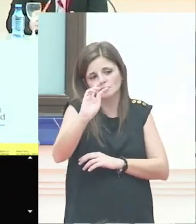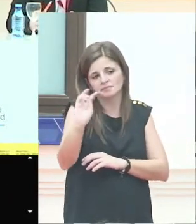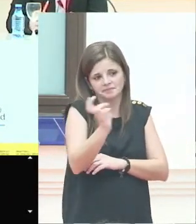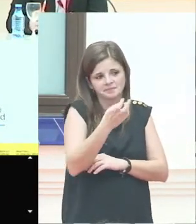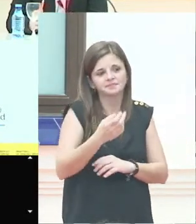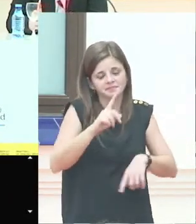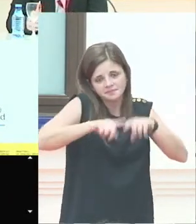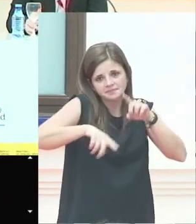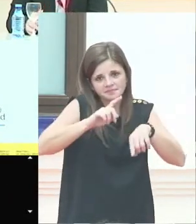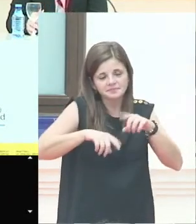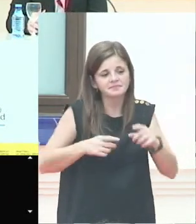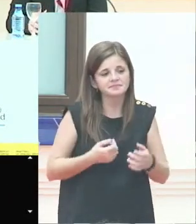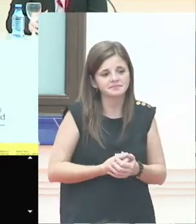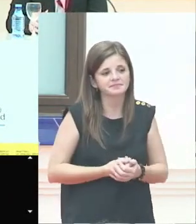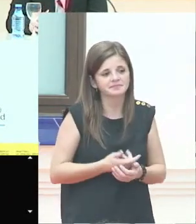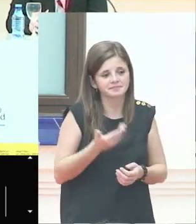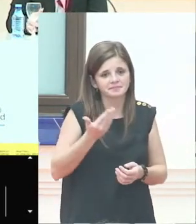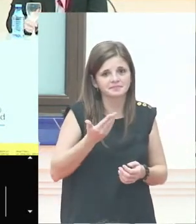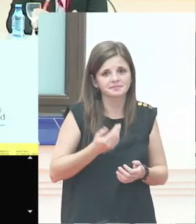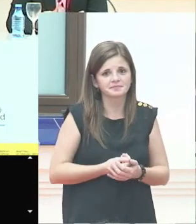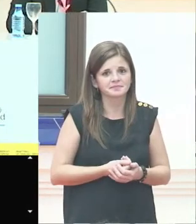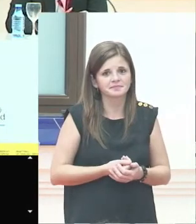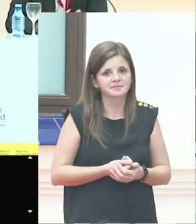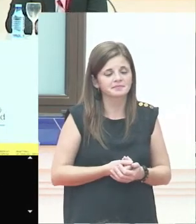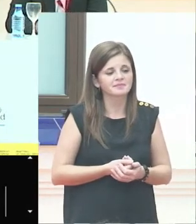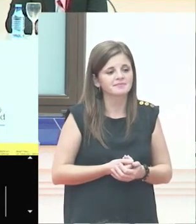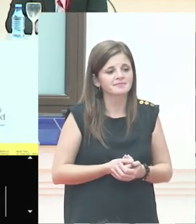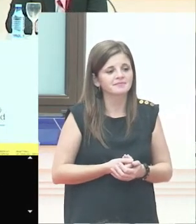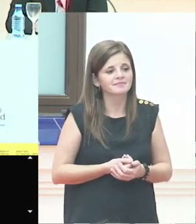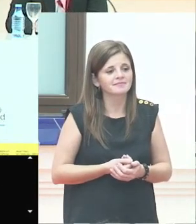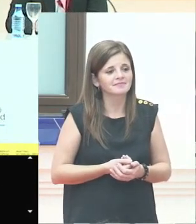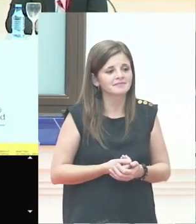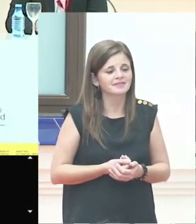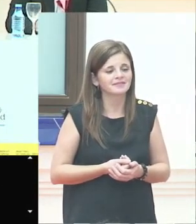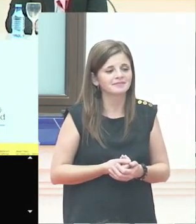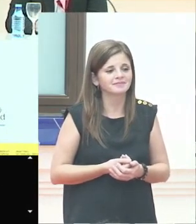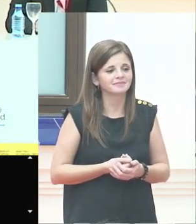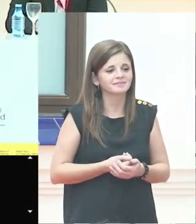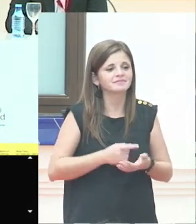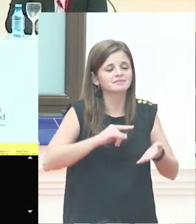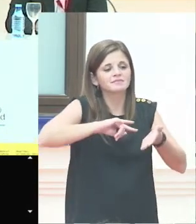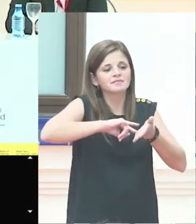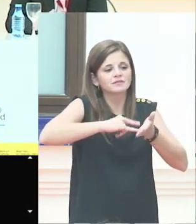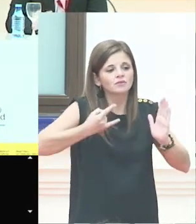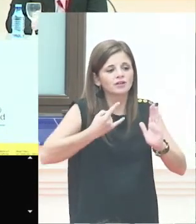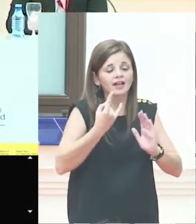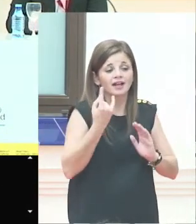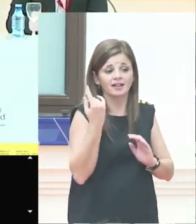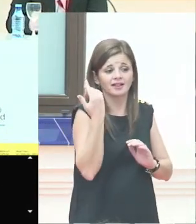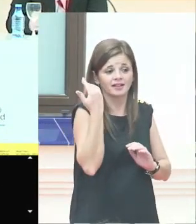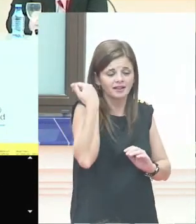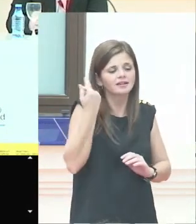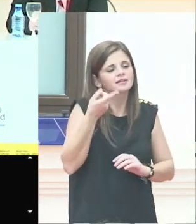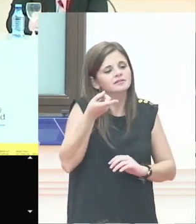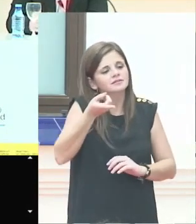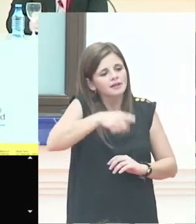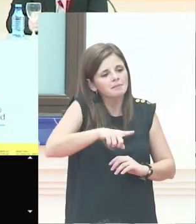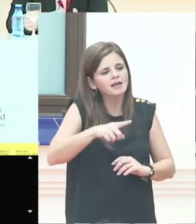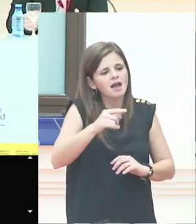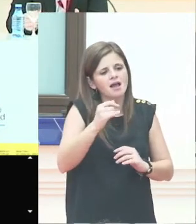las leyes de privacidad de datos. No es lo mismo guardar los datos aquí en Europa que guardar los datos en Estados Unidos, que